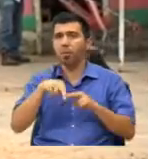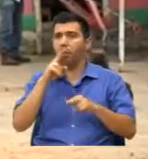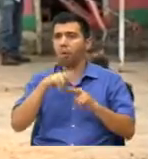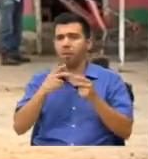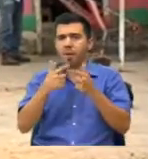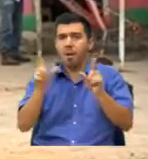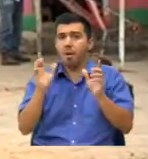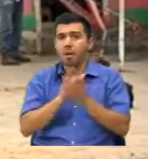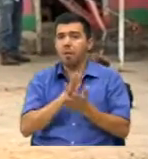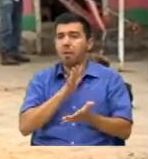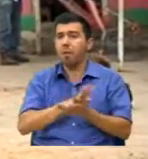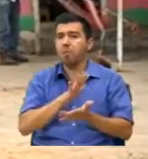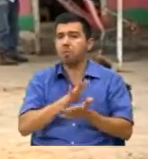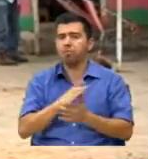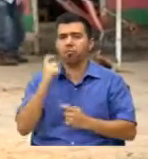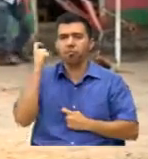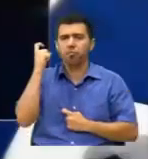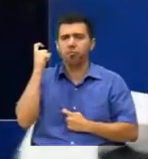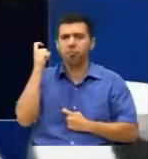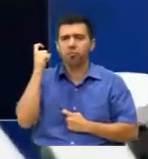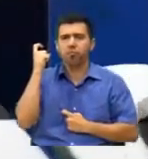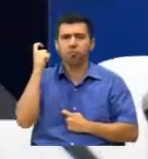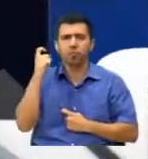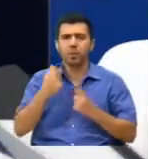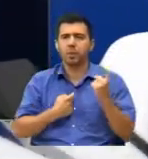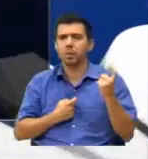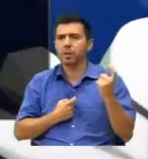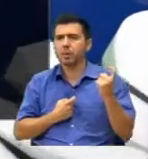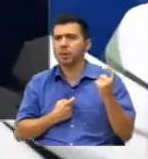general, así como también a su corregidora.